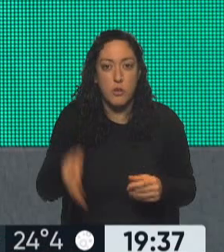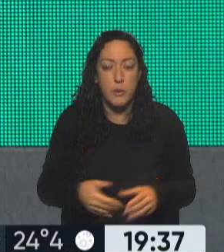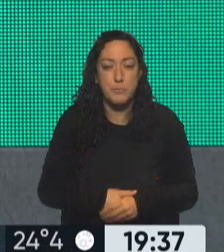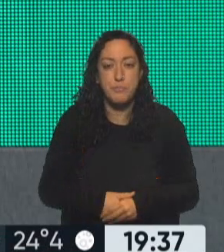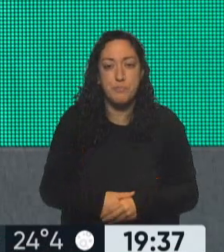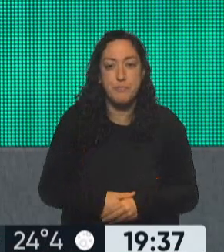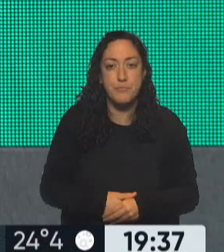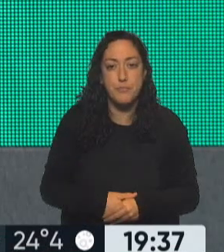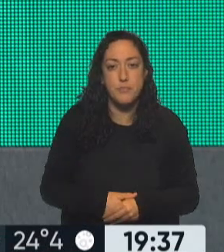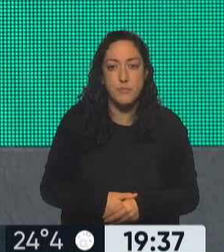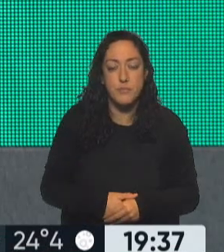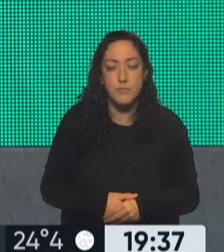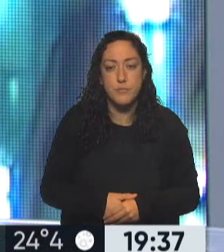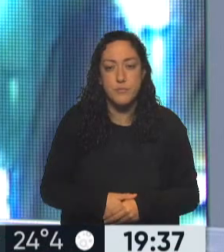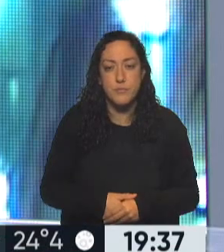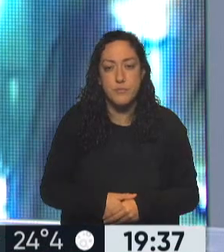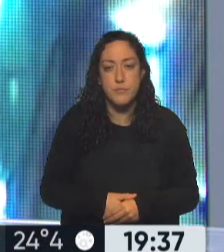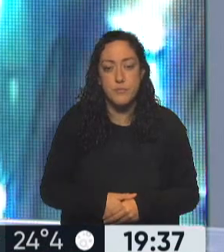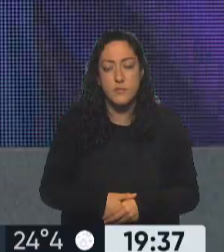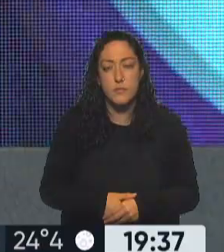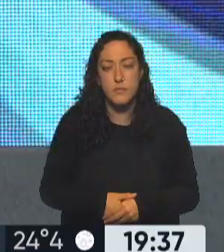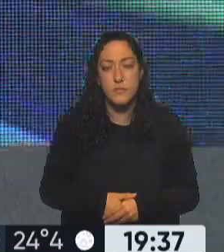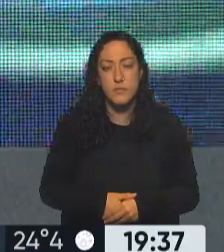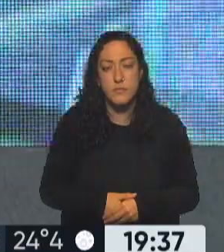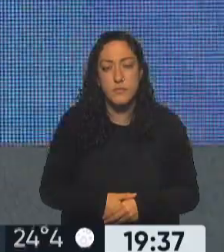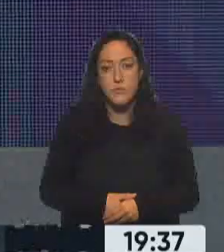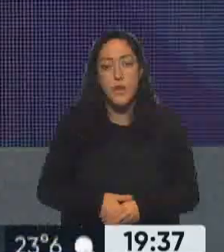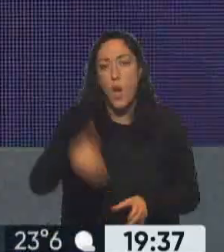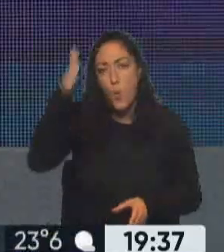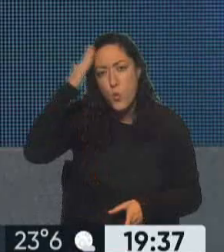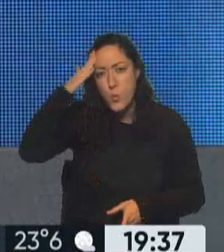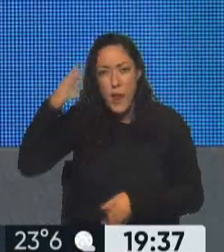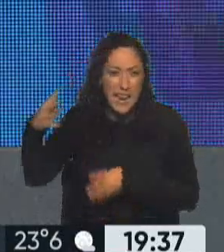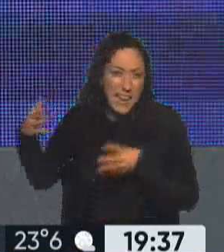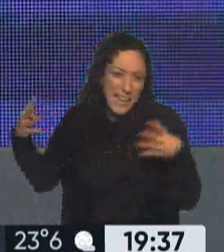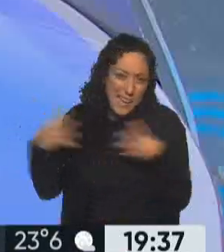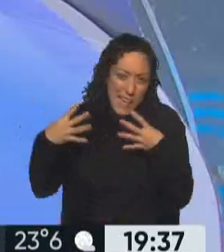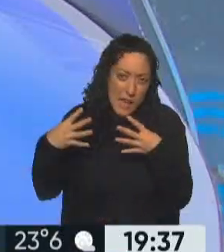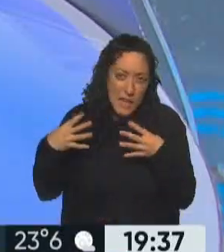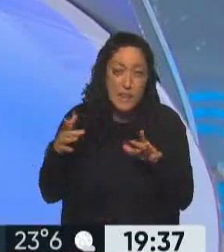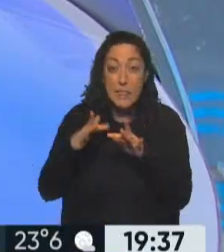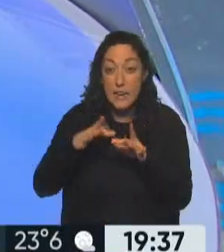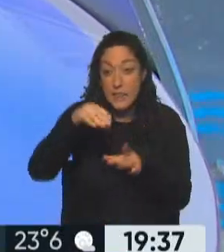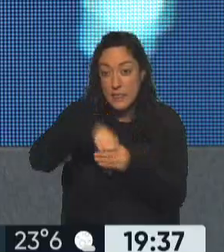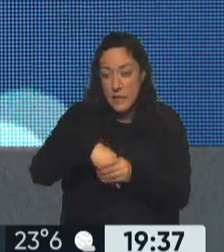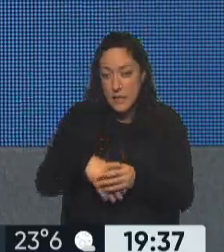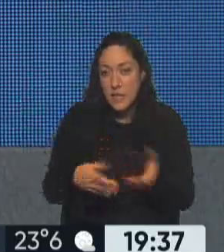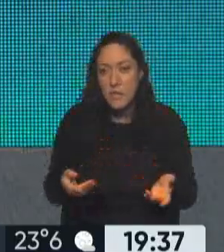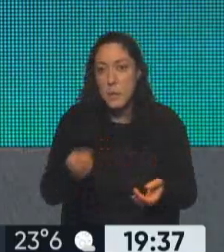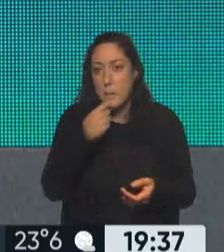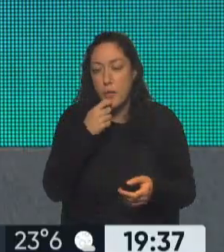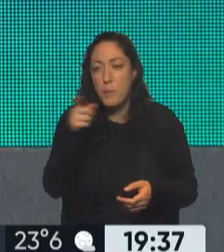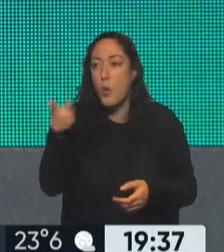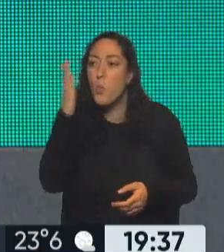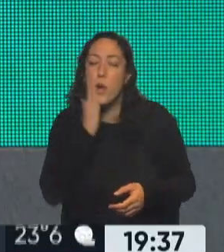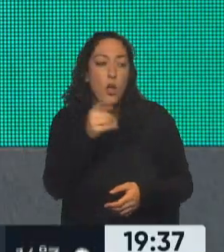aclarar con más seguridad por una cuestión generacional. Hay una guerra cultural a través de Internet. Si yo a vos te digo, él es bueno y él